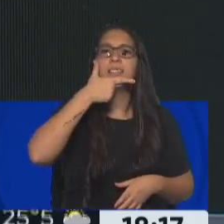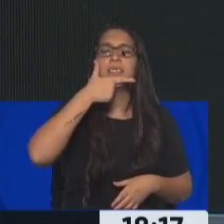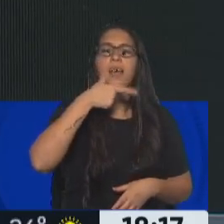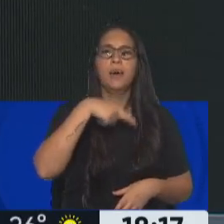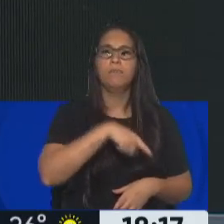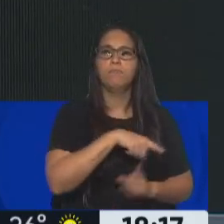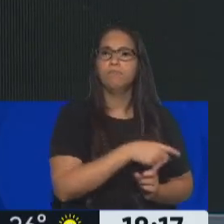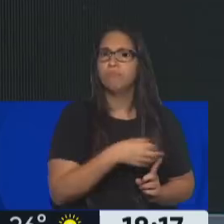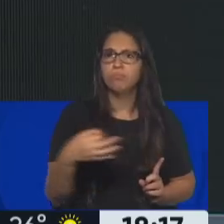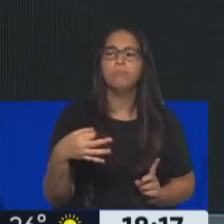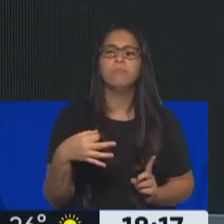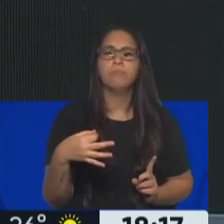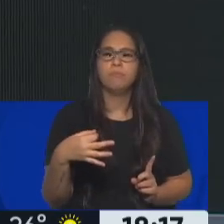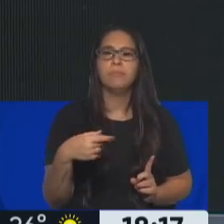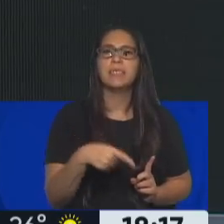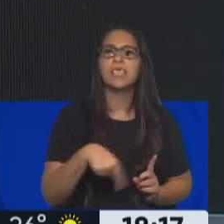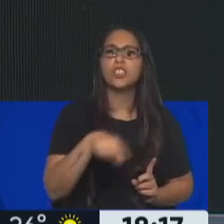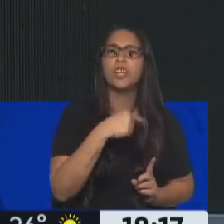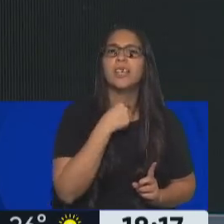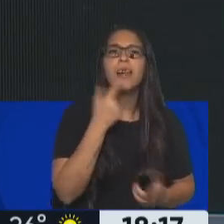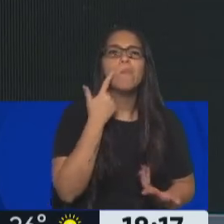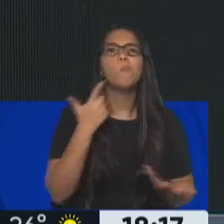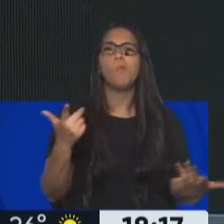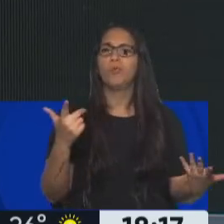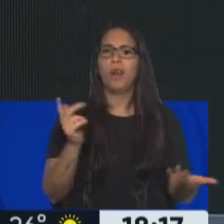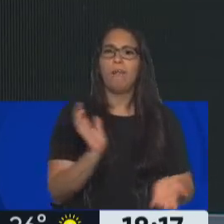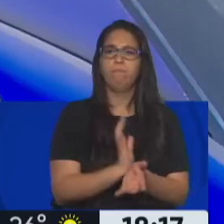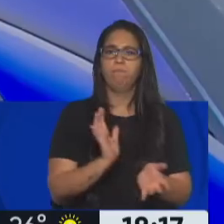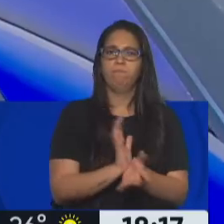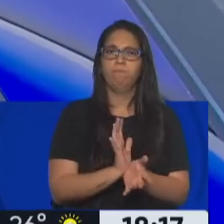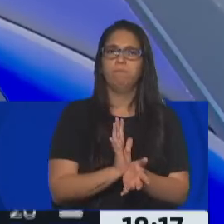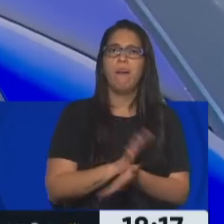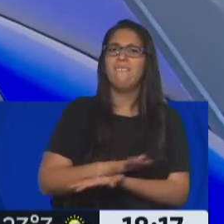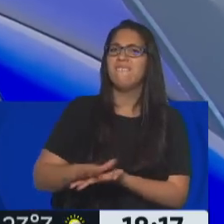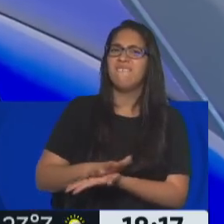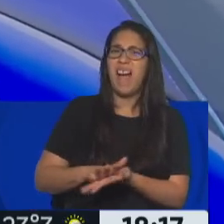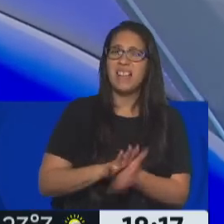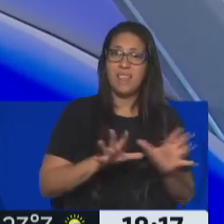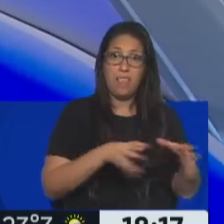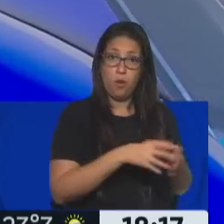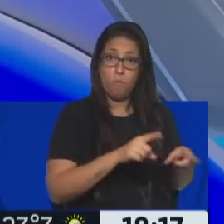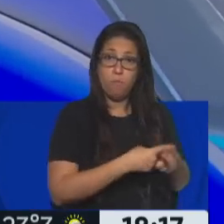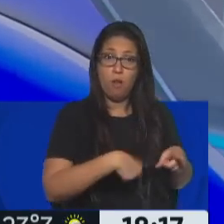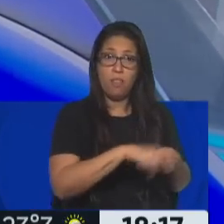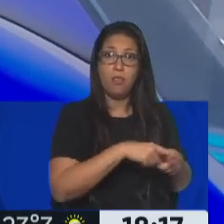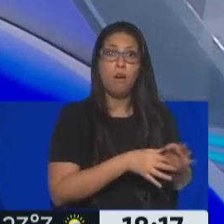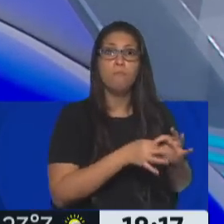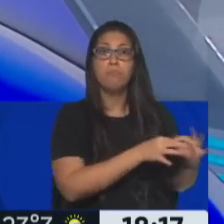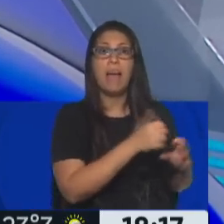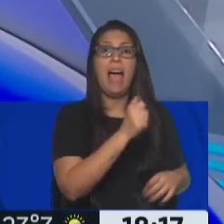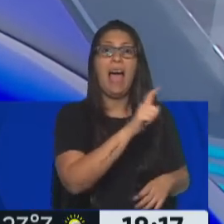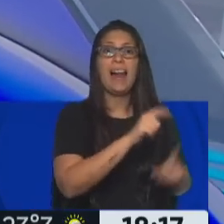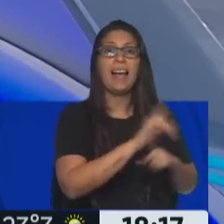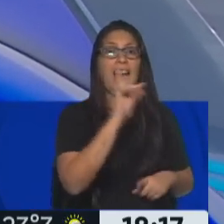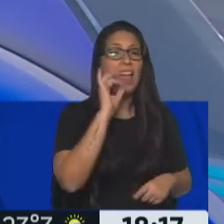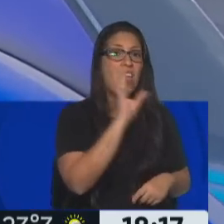al-Sham, que busca mostrarse como más moderado respecto de sus raíces, vinculadas a Al-Qaeda,